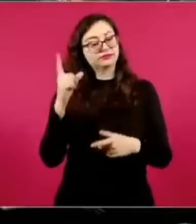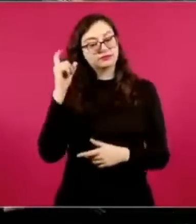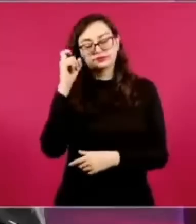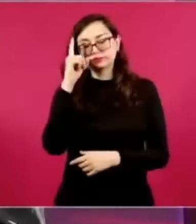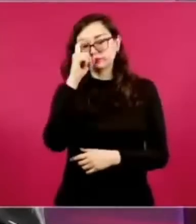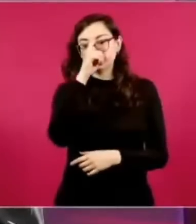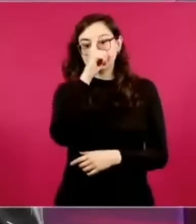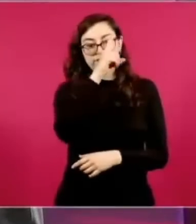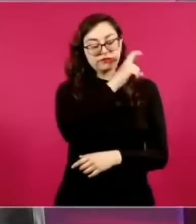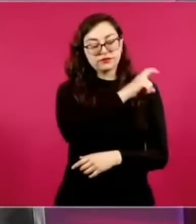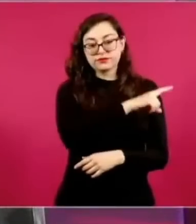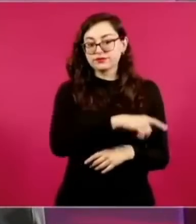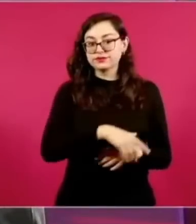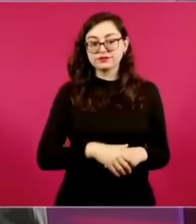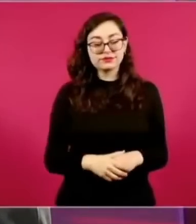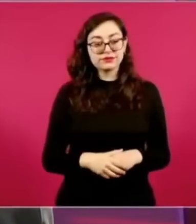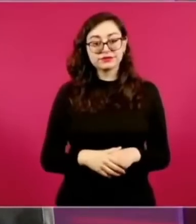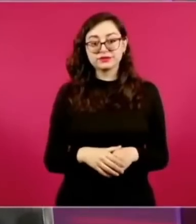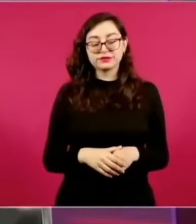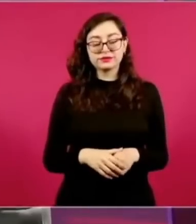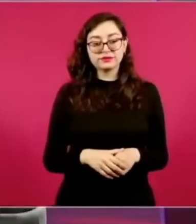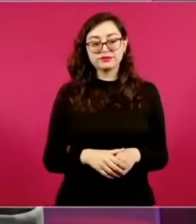independiente cuando